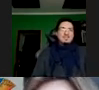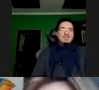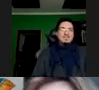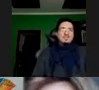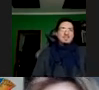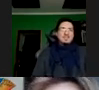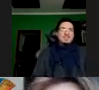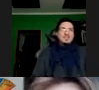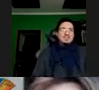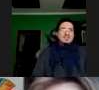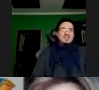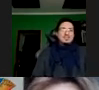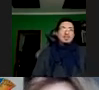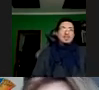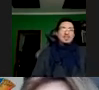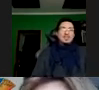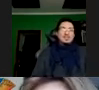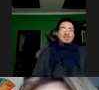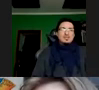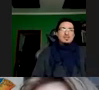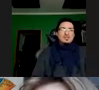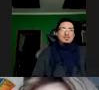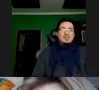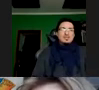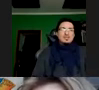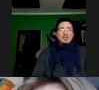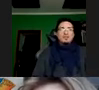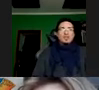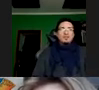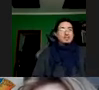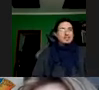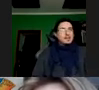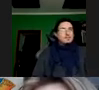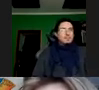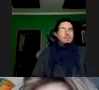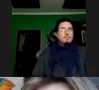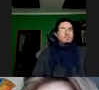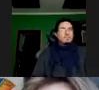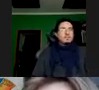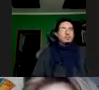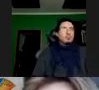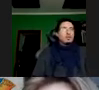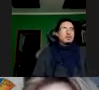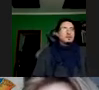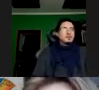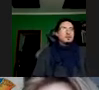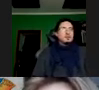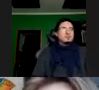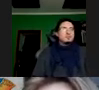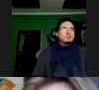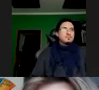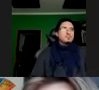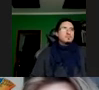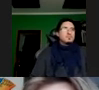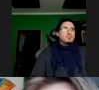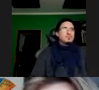sirve. Yo les dije, chiquillos, durante la clase que esta es una de las vistas más sencillas. Uno de los planos más sencillos.